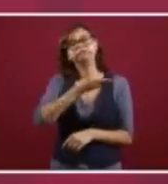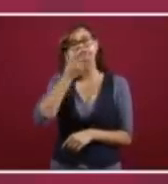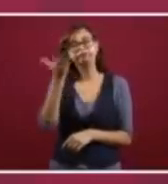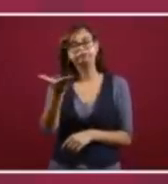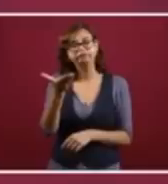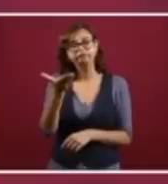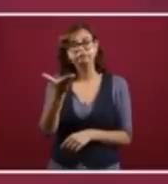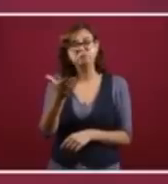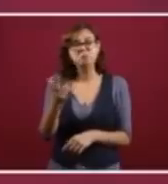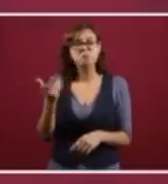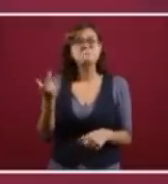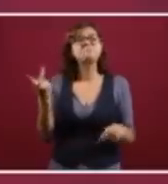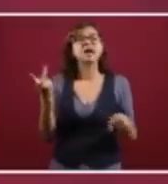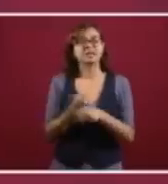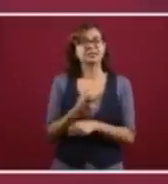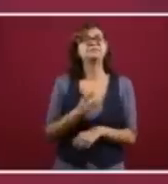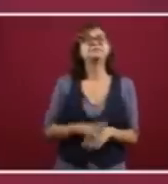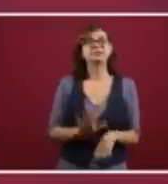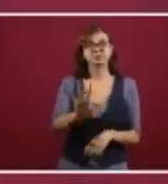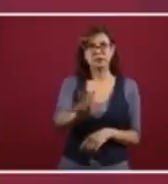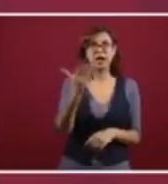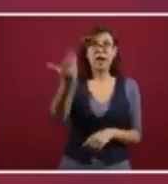sucedía en nuestro país